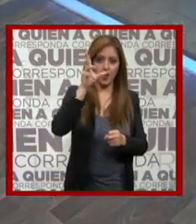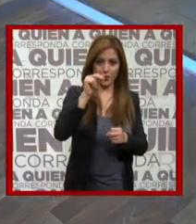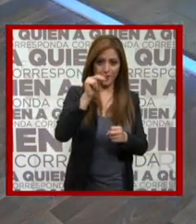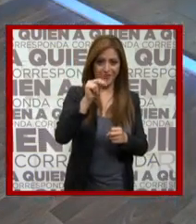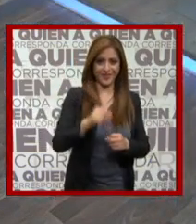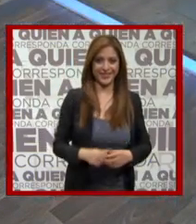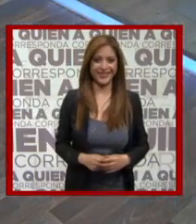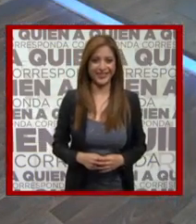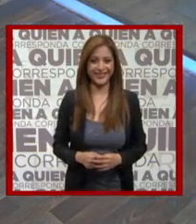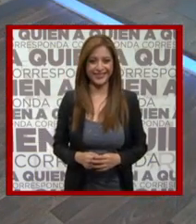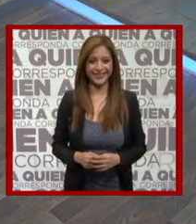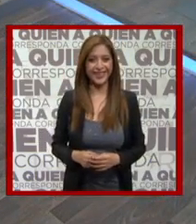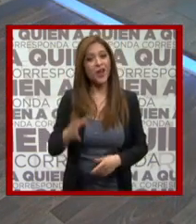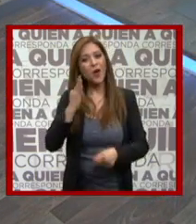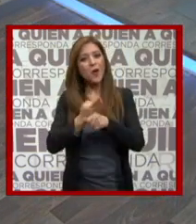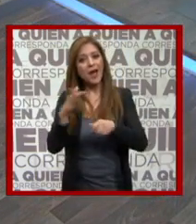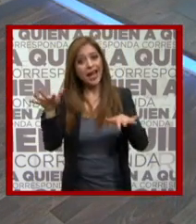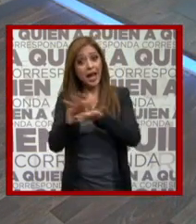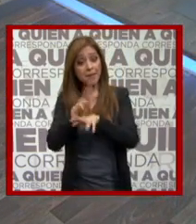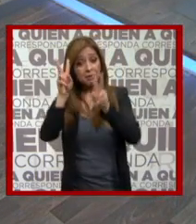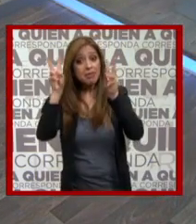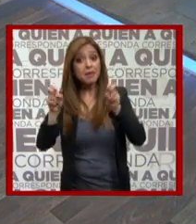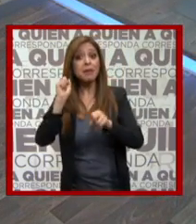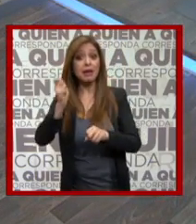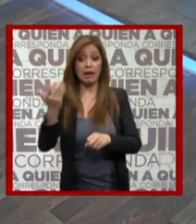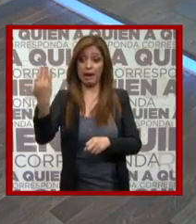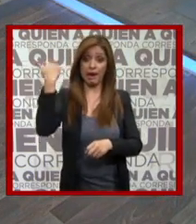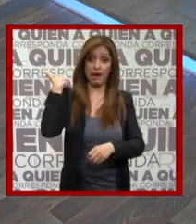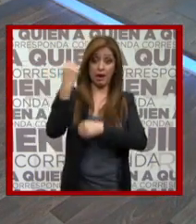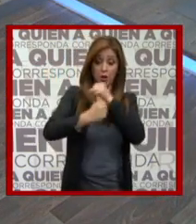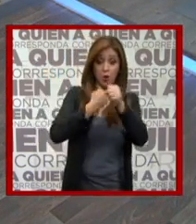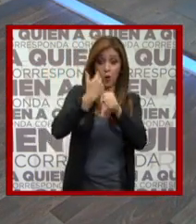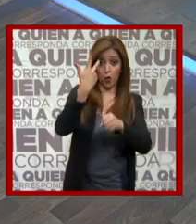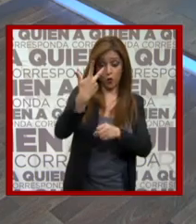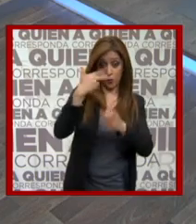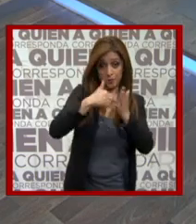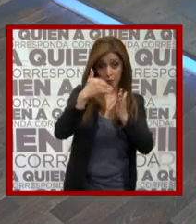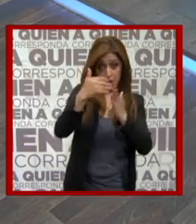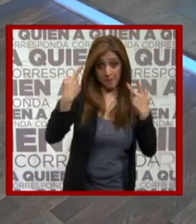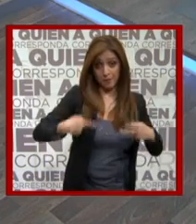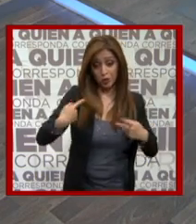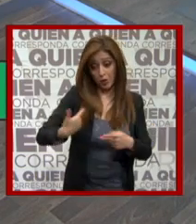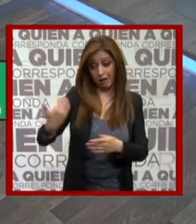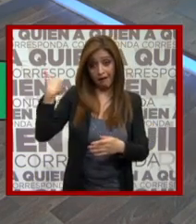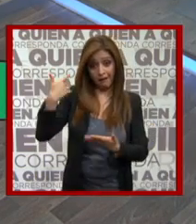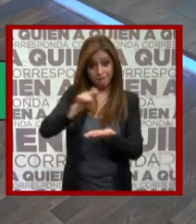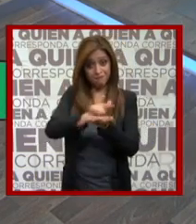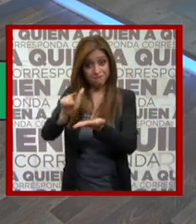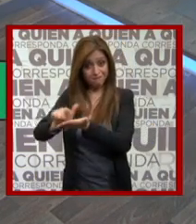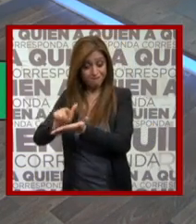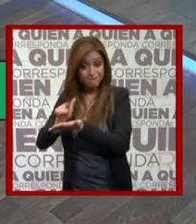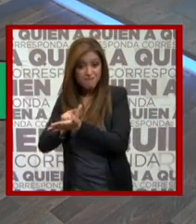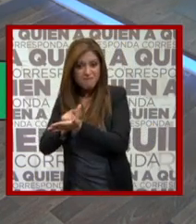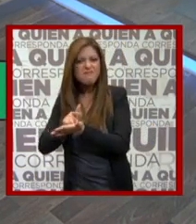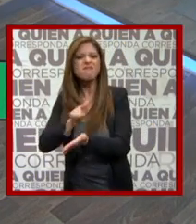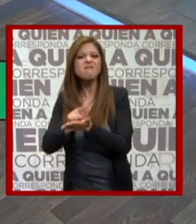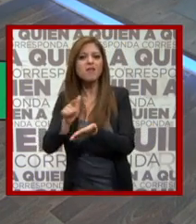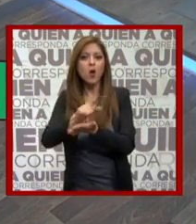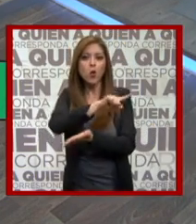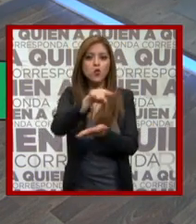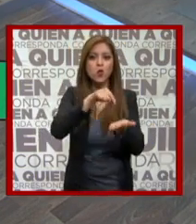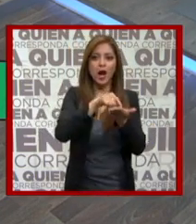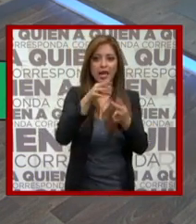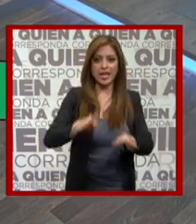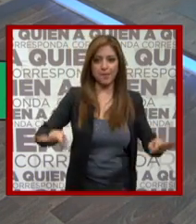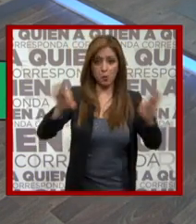Y cambiando de idea, le platico ahora que el año pasado más de 8 millones y medio de mexicanos salimos a las calles a limpiar los lugares más emblemáticos de nuestro